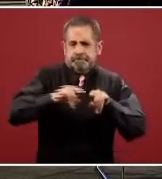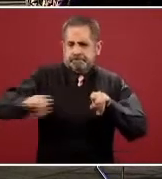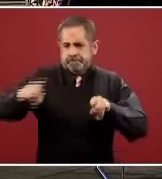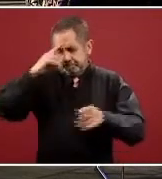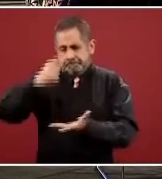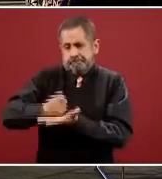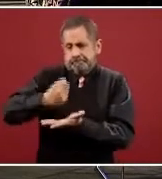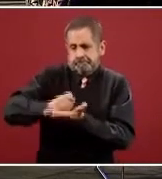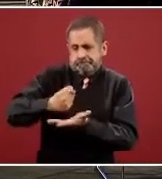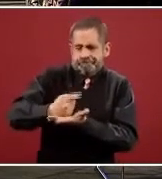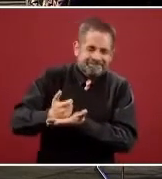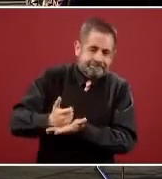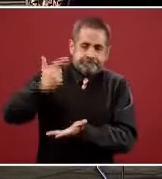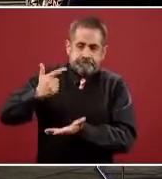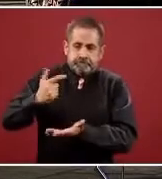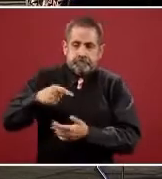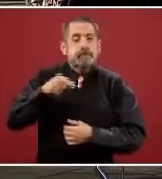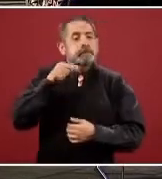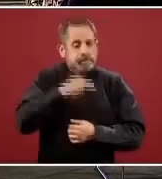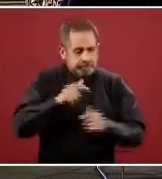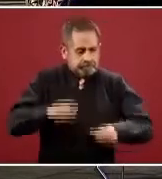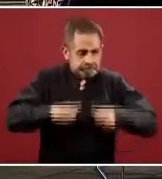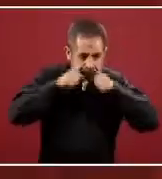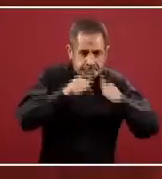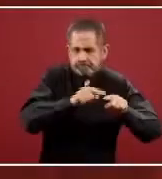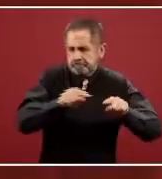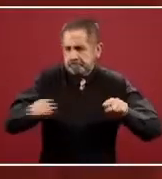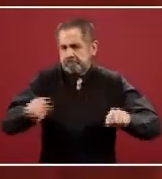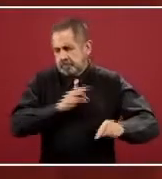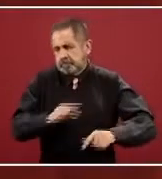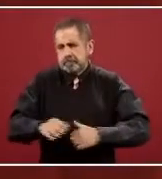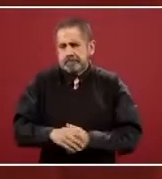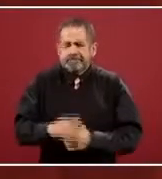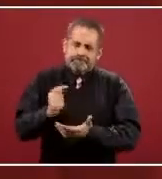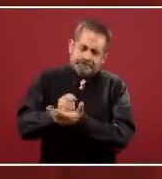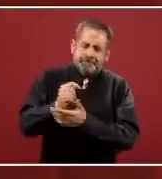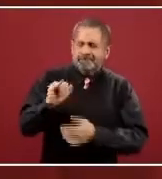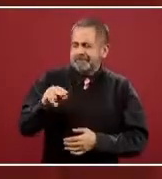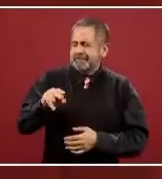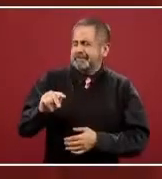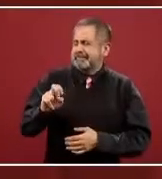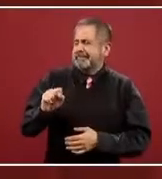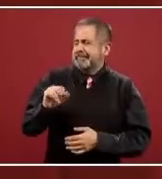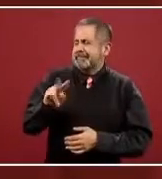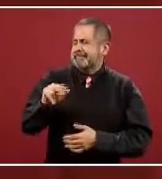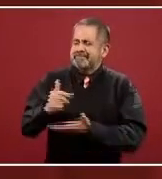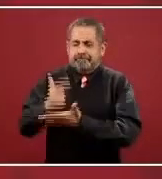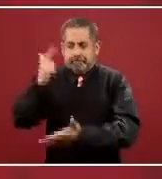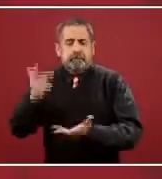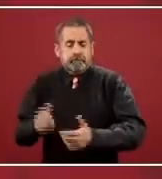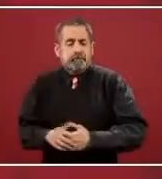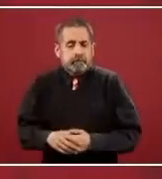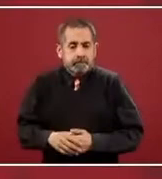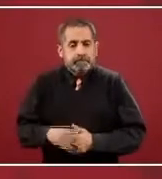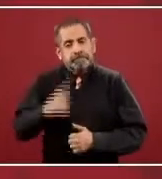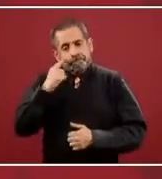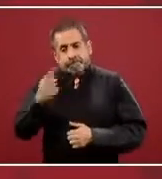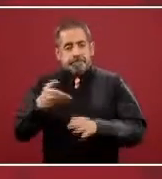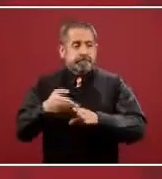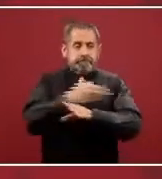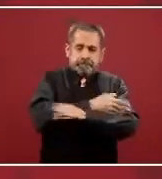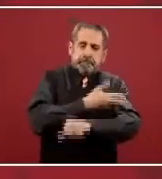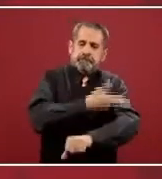caso necesario, atender un mayor volumen. Solo recordar que la idea de estas medidas de mitigación